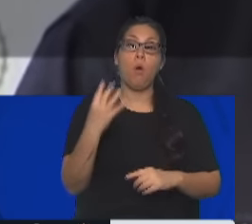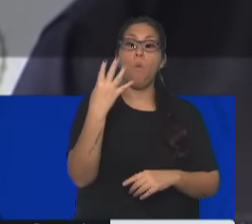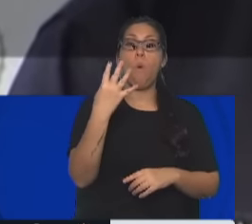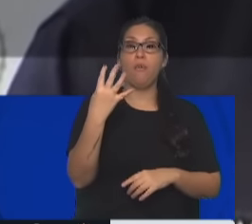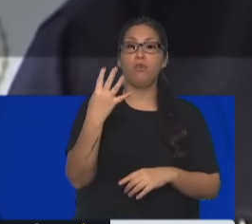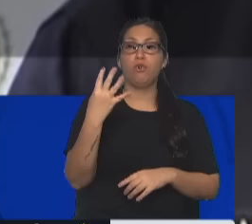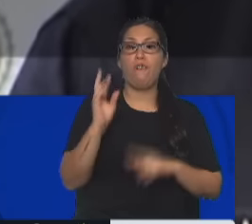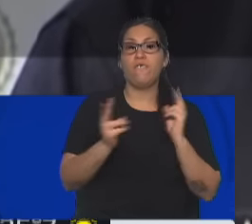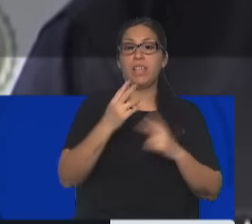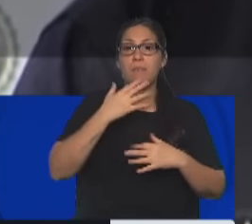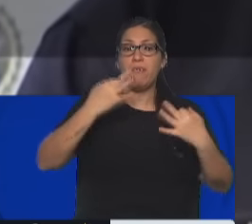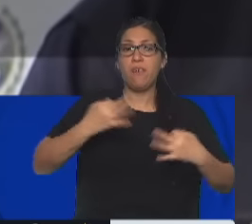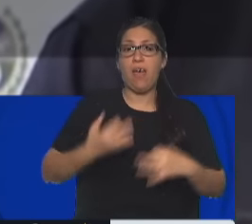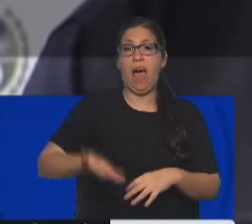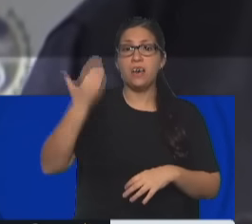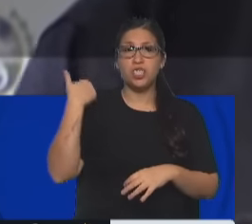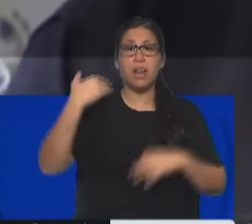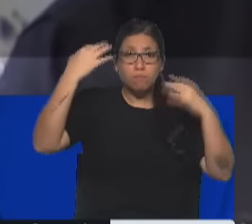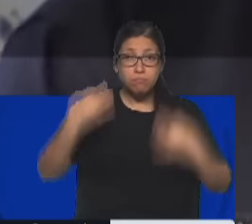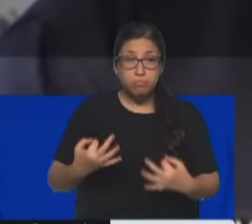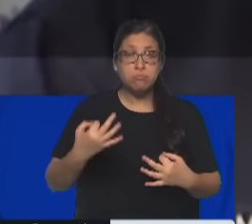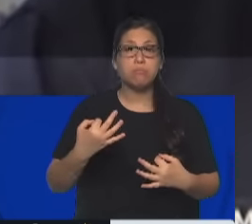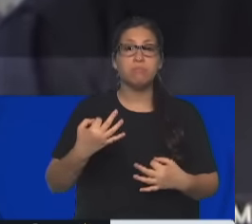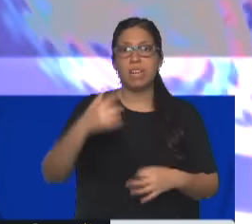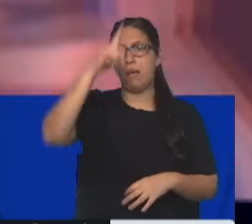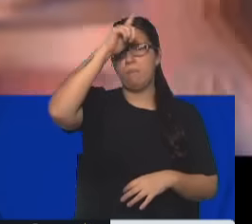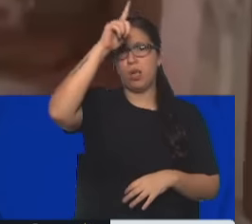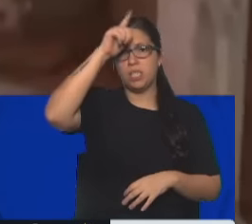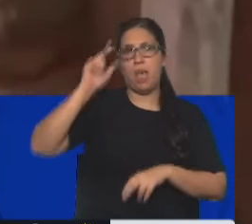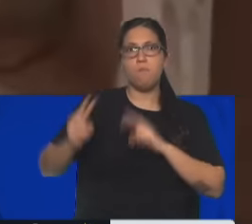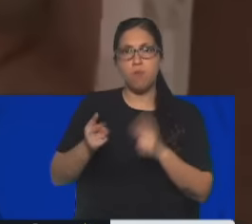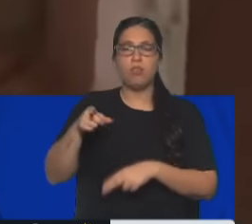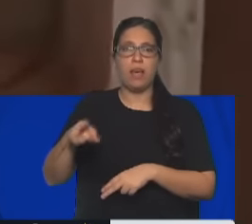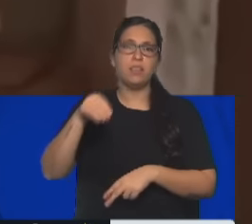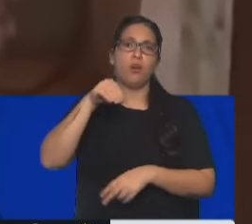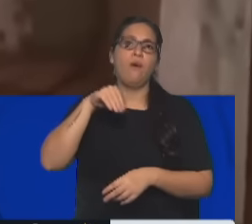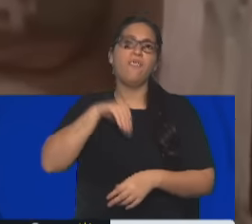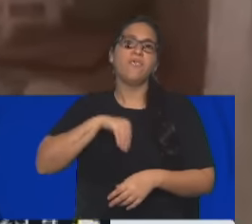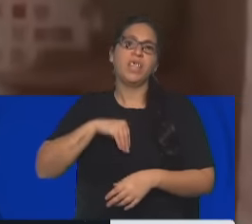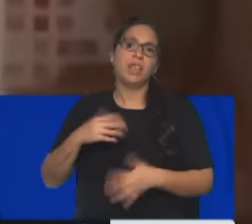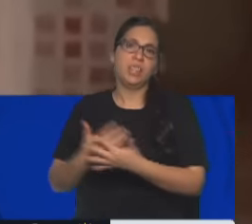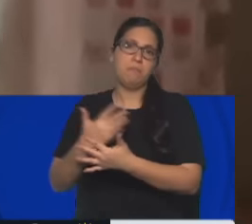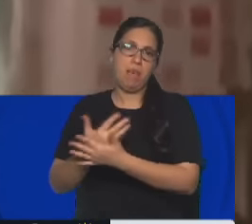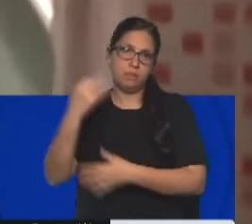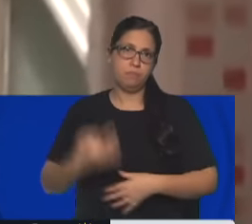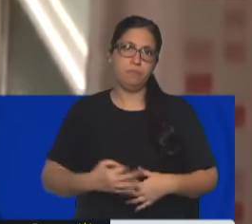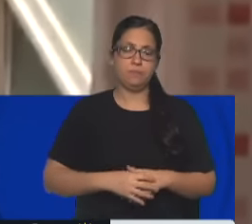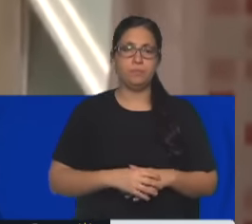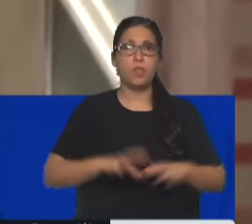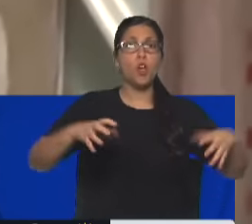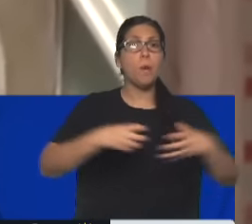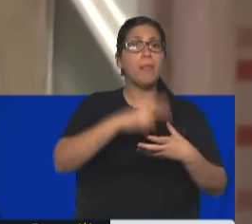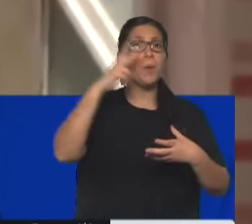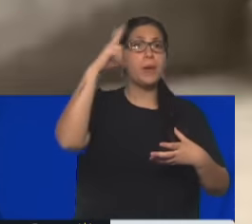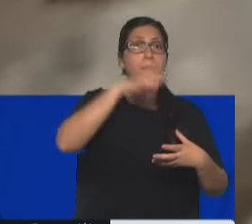ontem. De vítima ontem lá, só tivemos os policiais. El Comando Vermelho nació en las